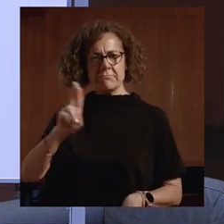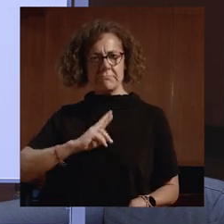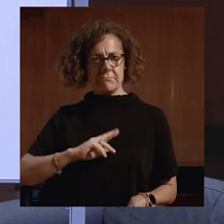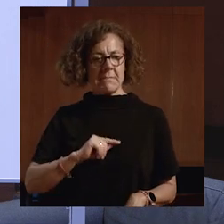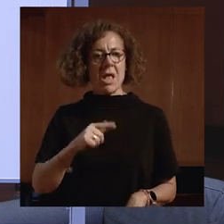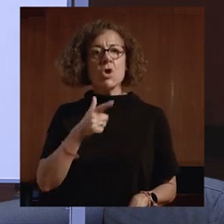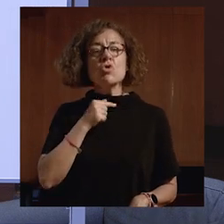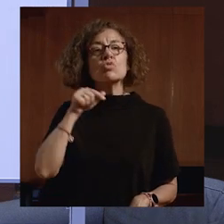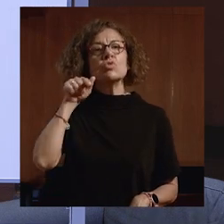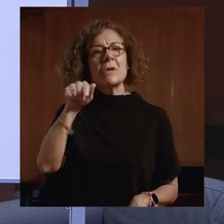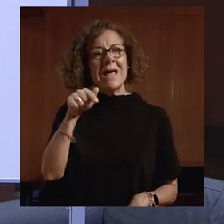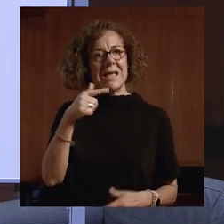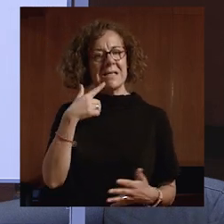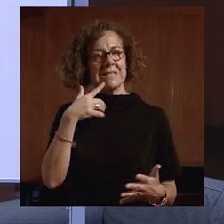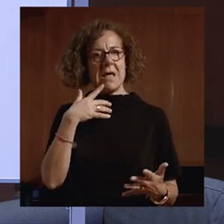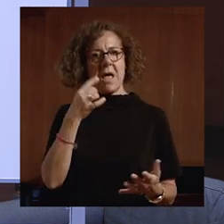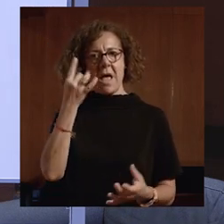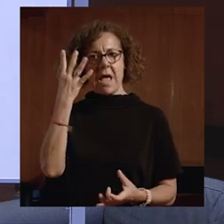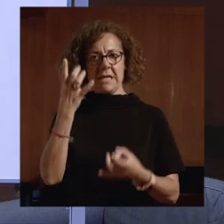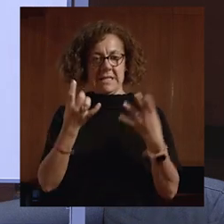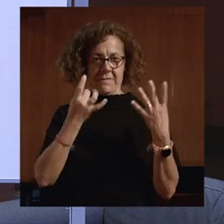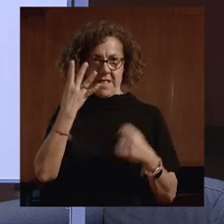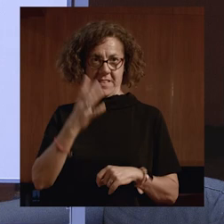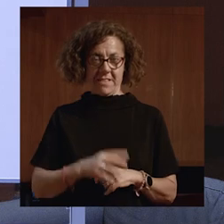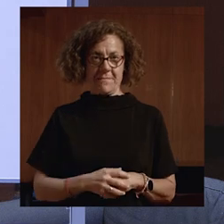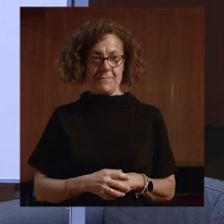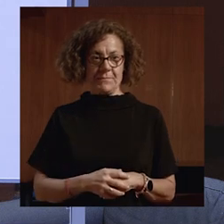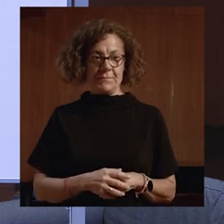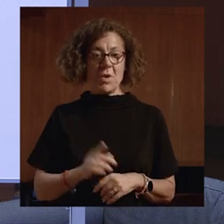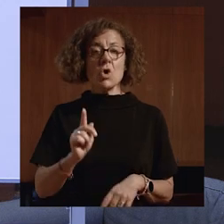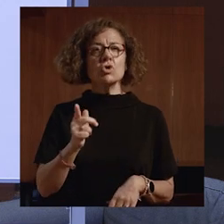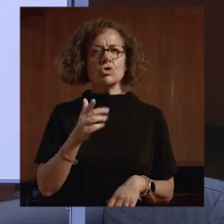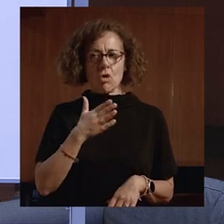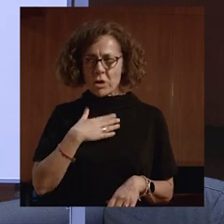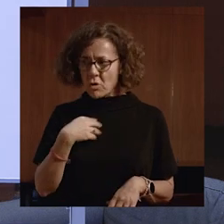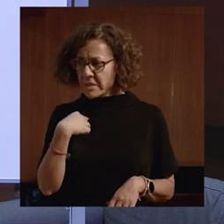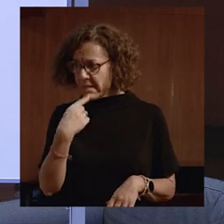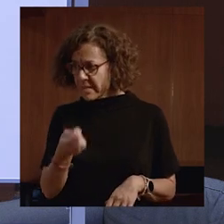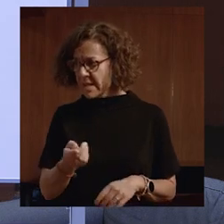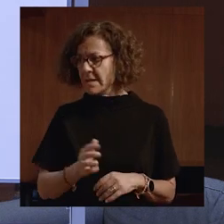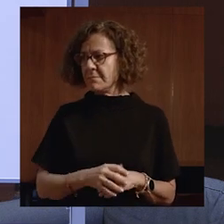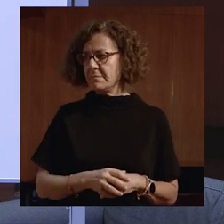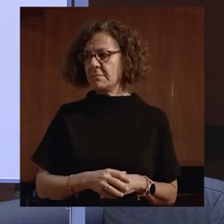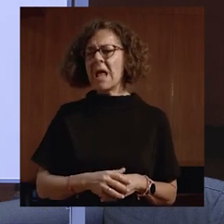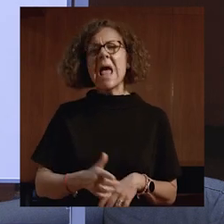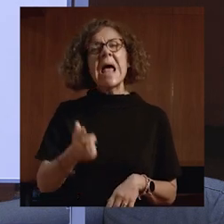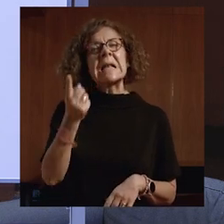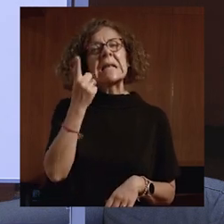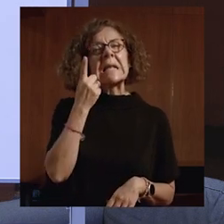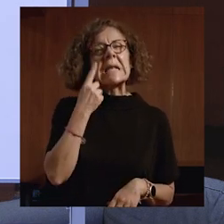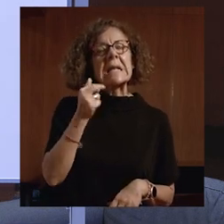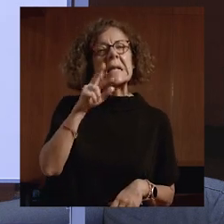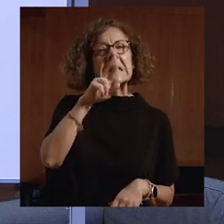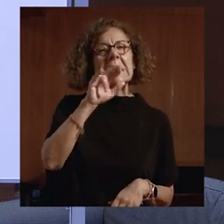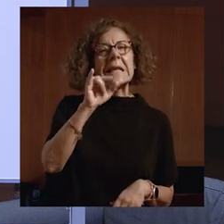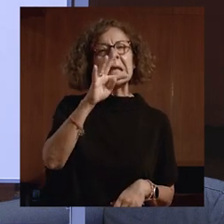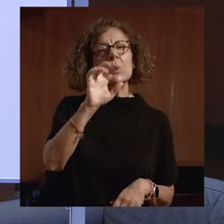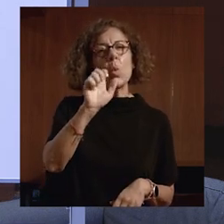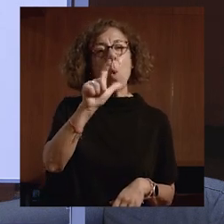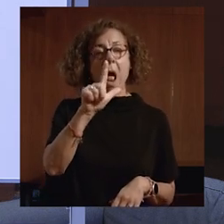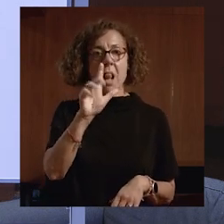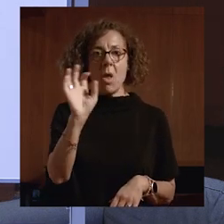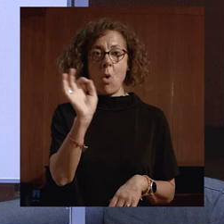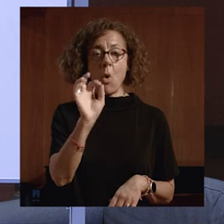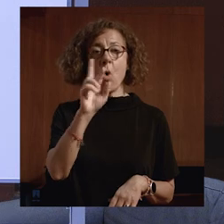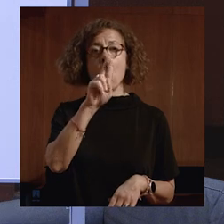esa interactividad. No quiero que se acabe el tiempo sin hablar de ritual o rutina, para que Clara no haya